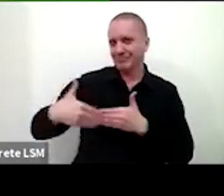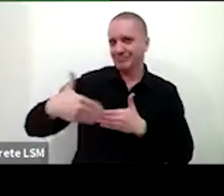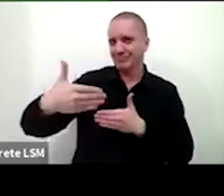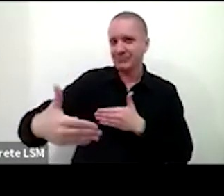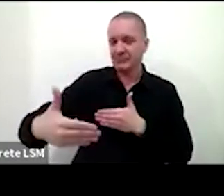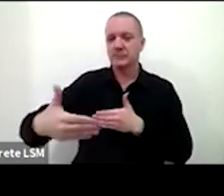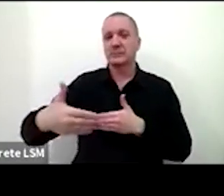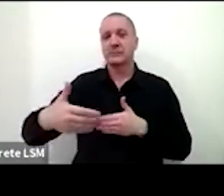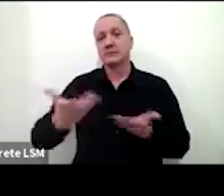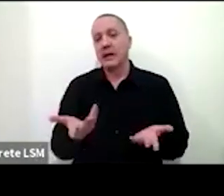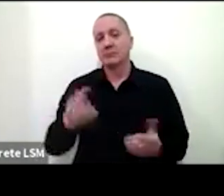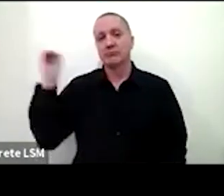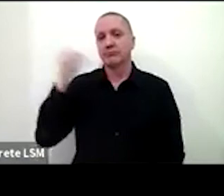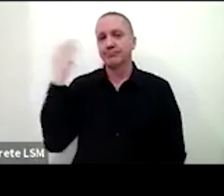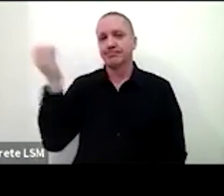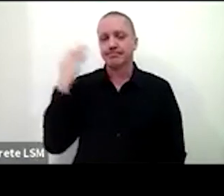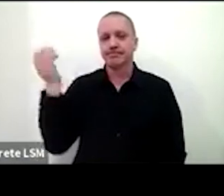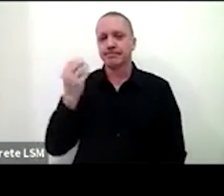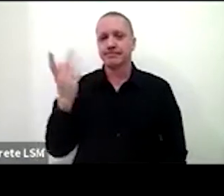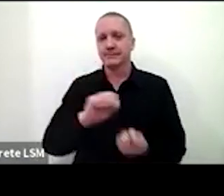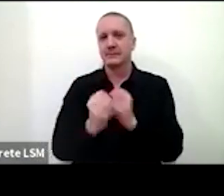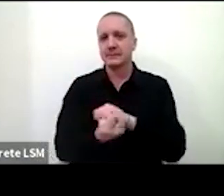y pues esto es todo.